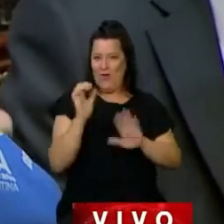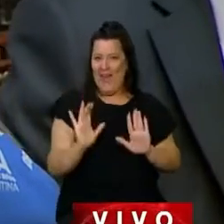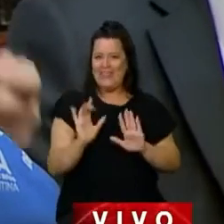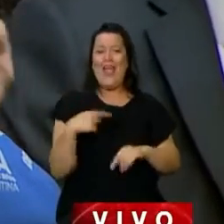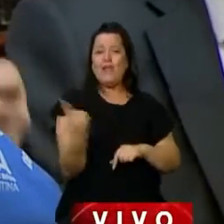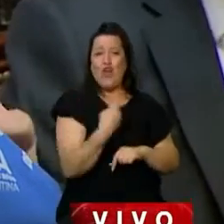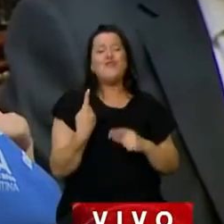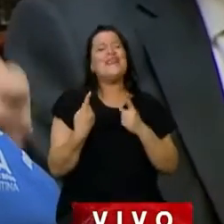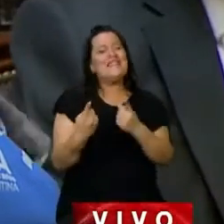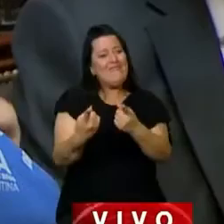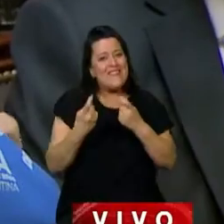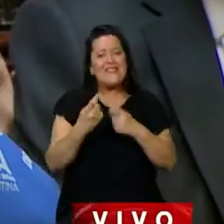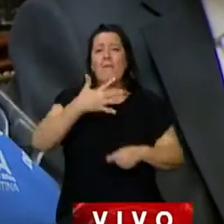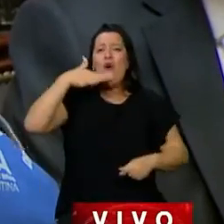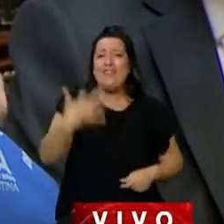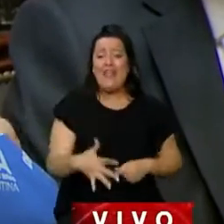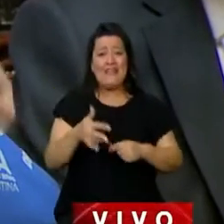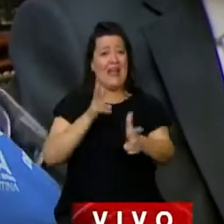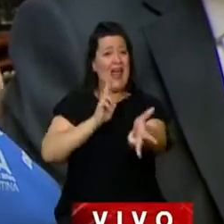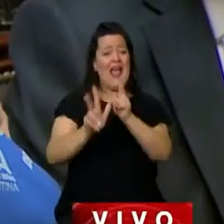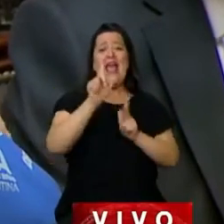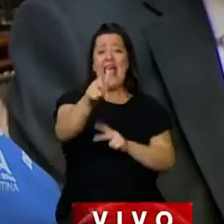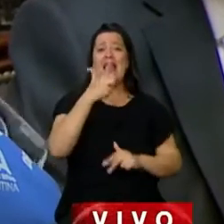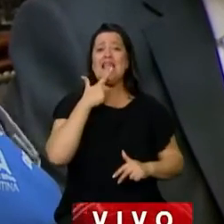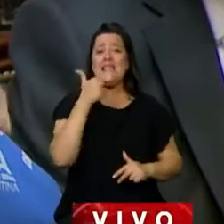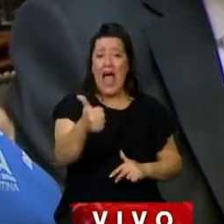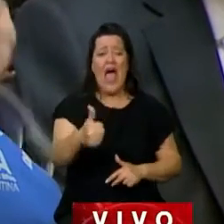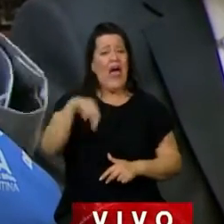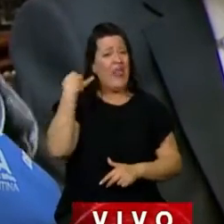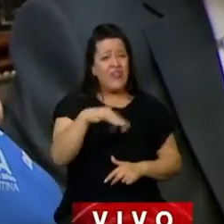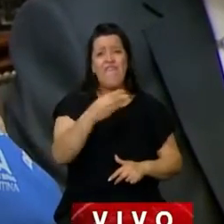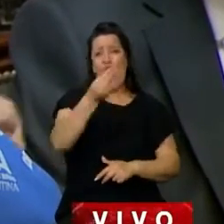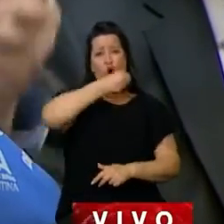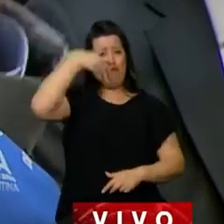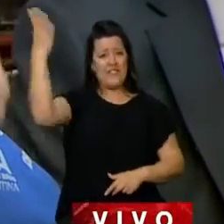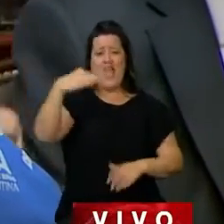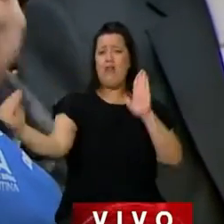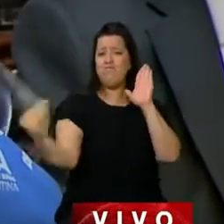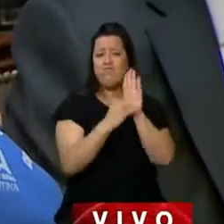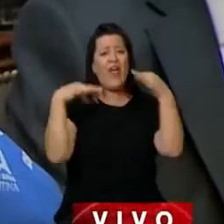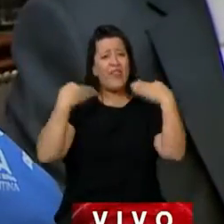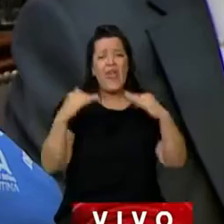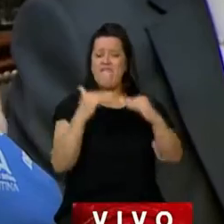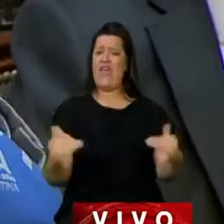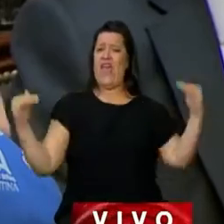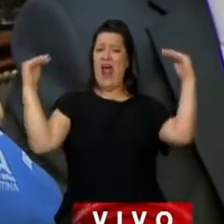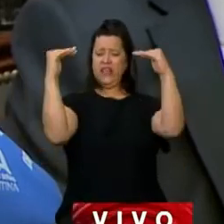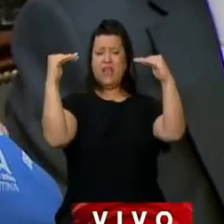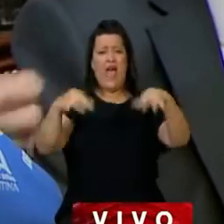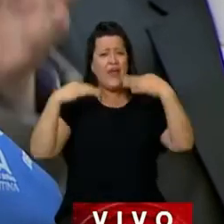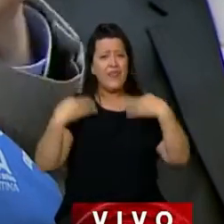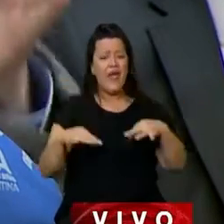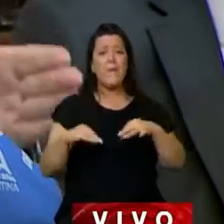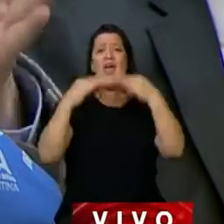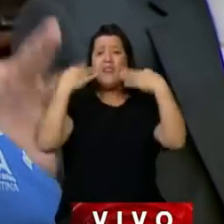la necesidad de que la lengua de señas argentina tiene que estar oficializada, tiene que estar jerarquizada y tiene